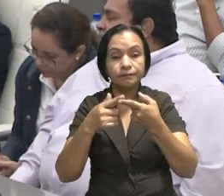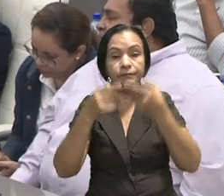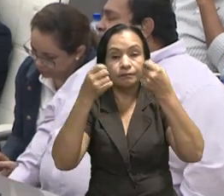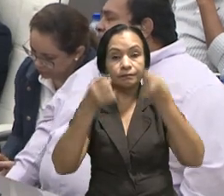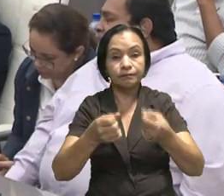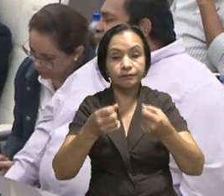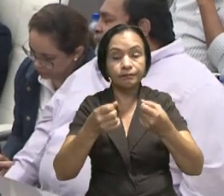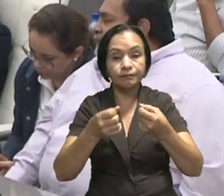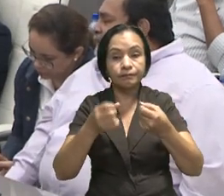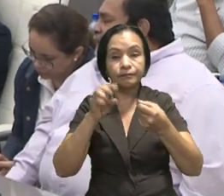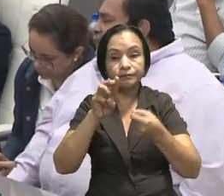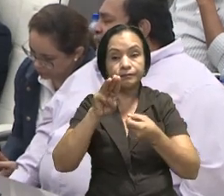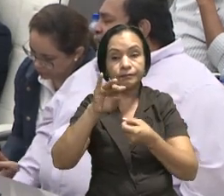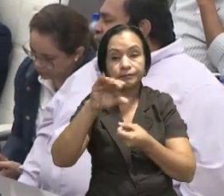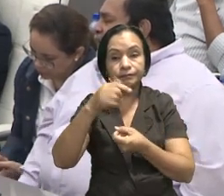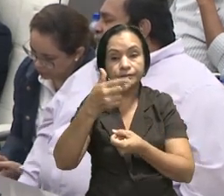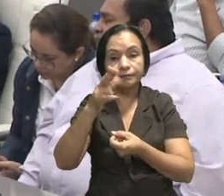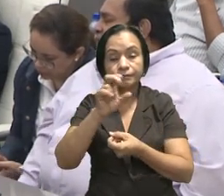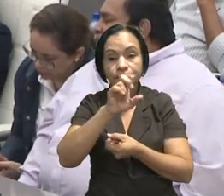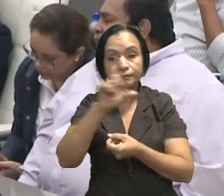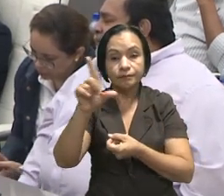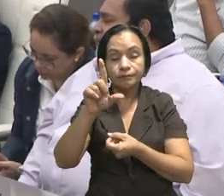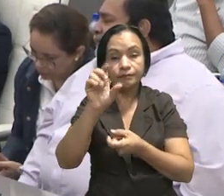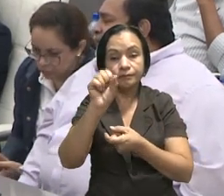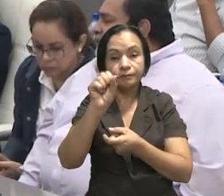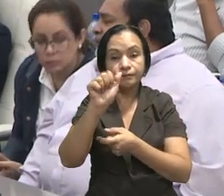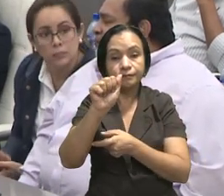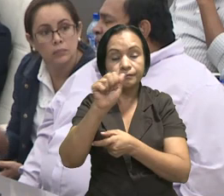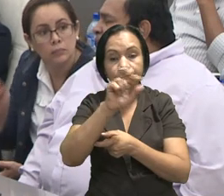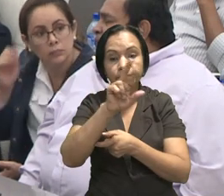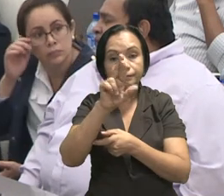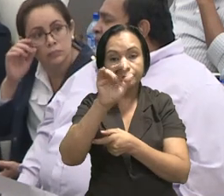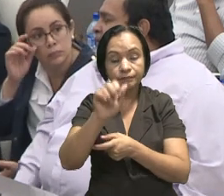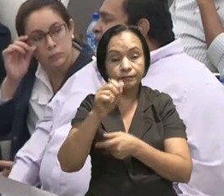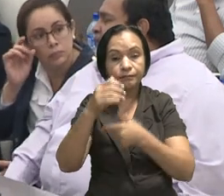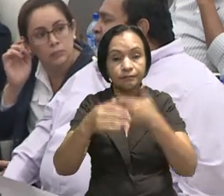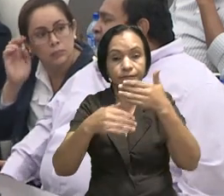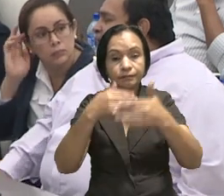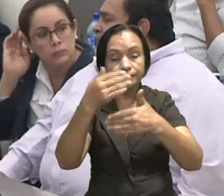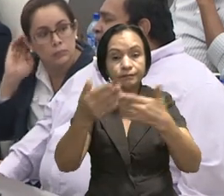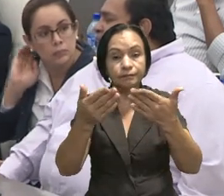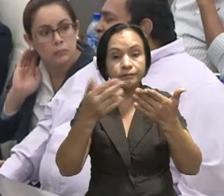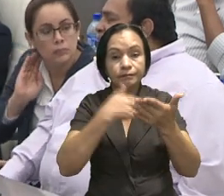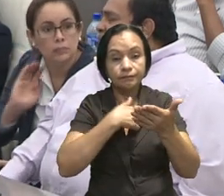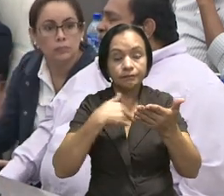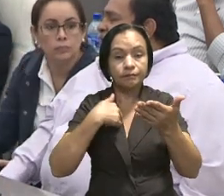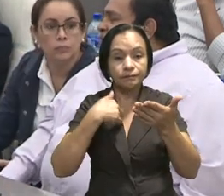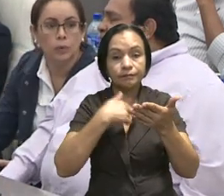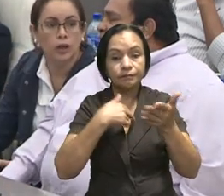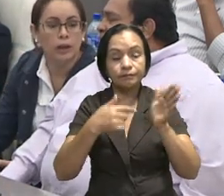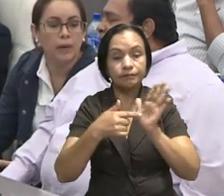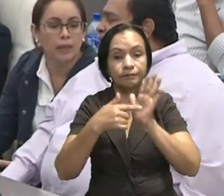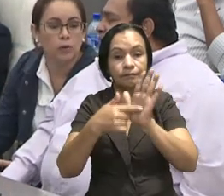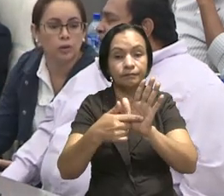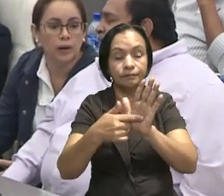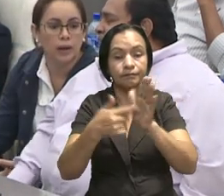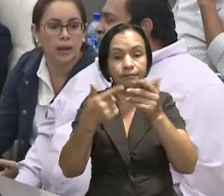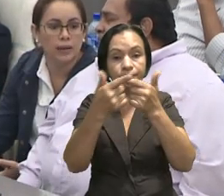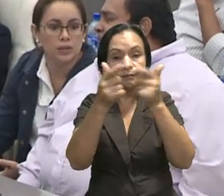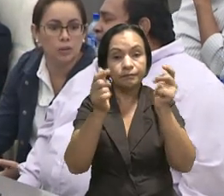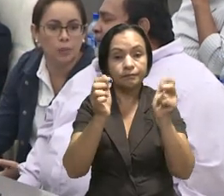señor Miguel Benito Buitrago Sarria, y así sucesivamente, pues lo hemos demostrado nosotros como